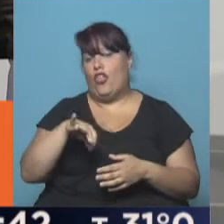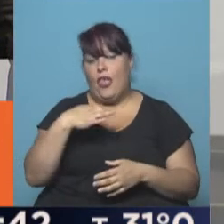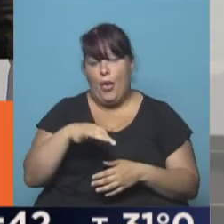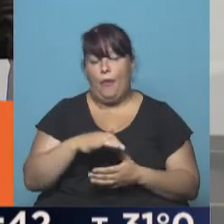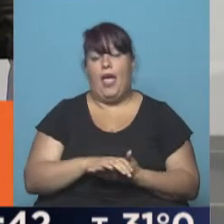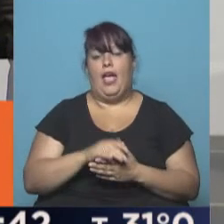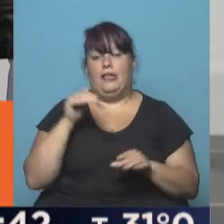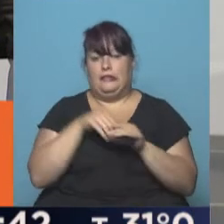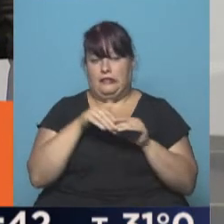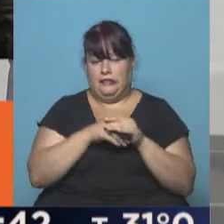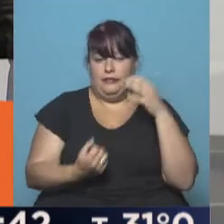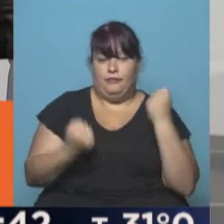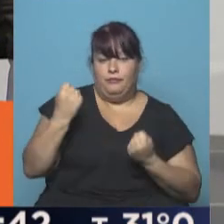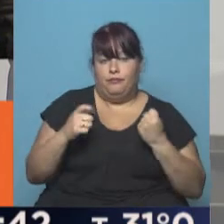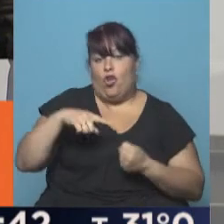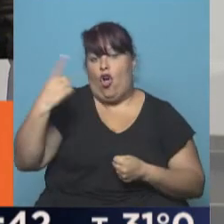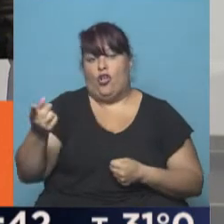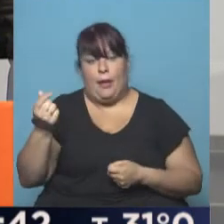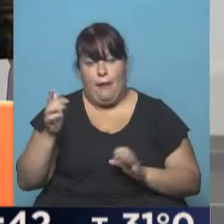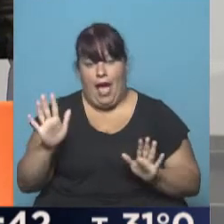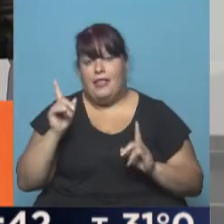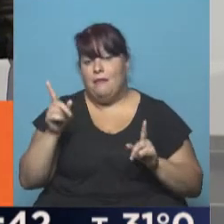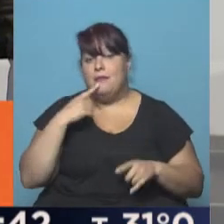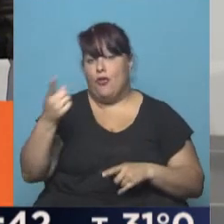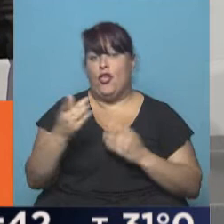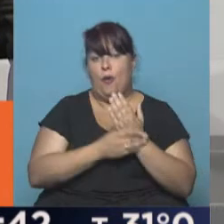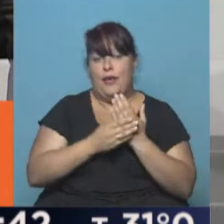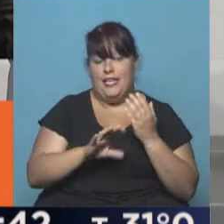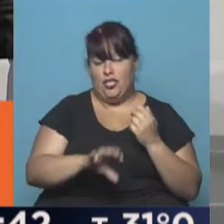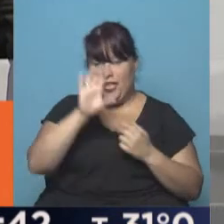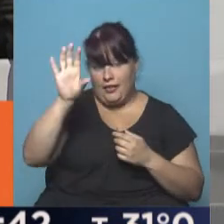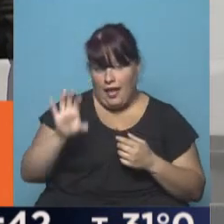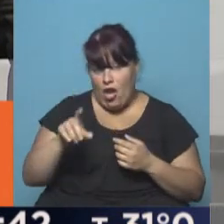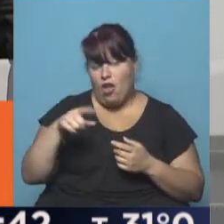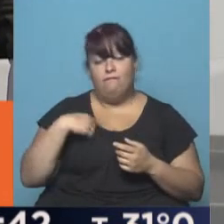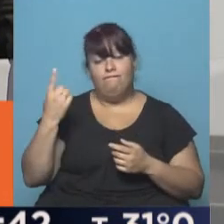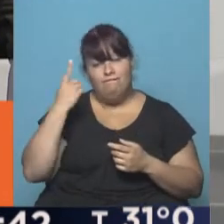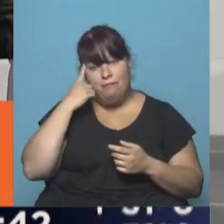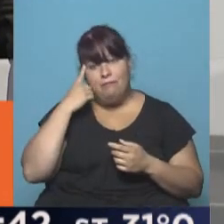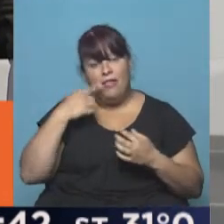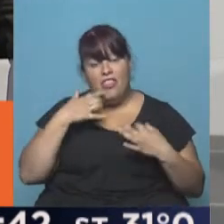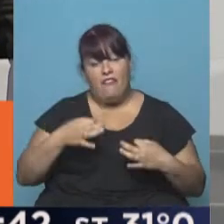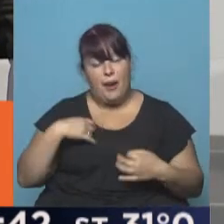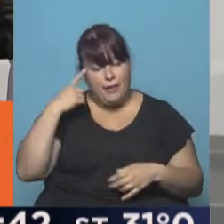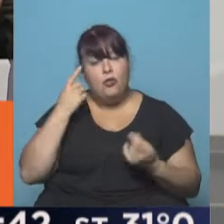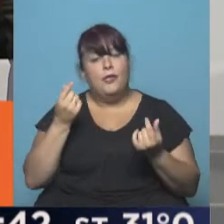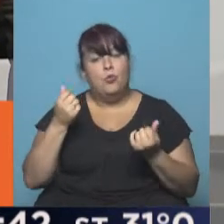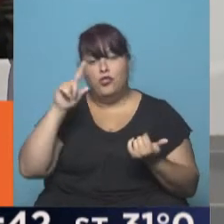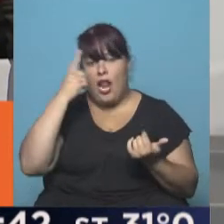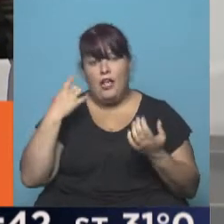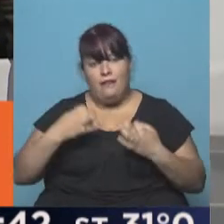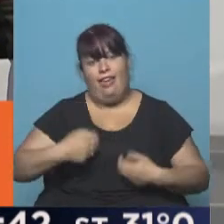que ahorrar en alguna otra partida, porque como bien decía el ministro del Interior, nos creemos muy en serio el presupuesto de la